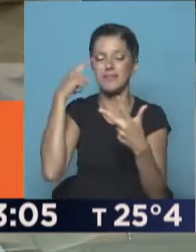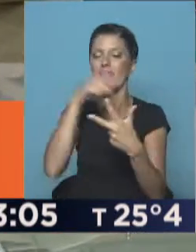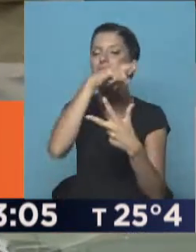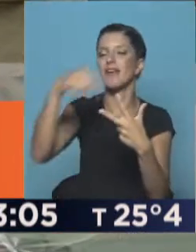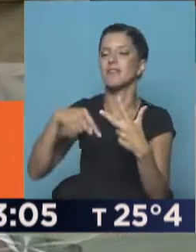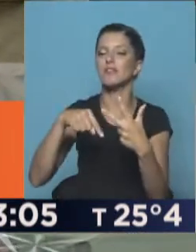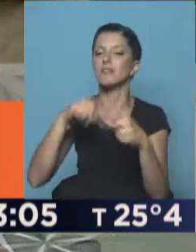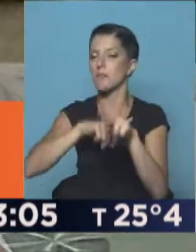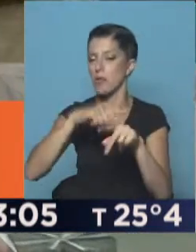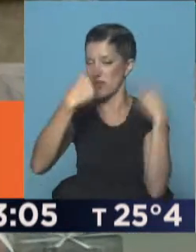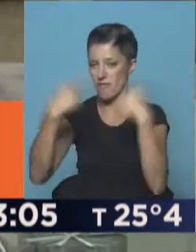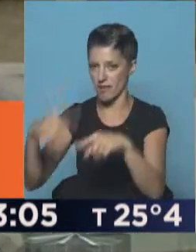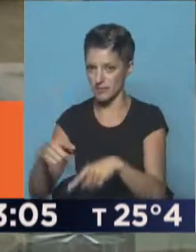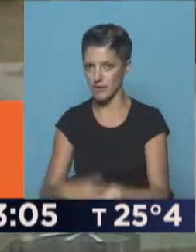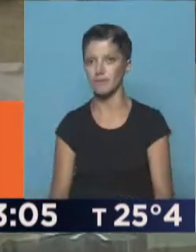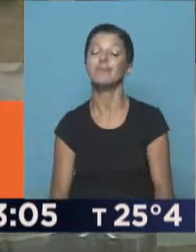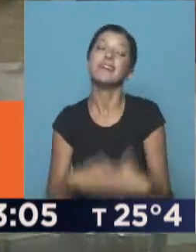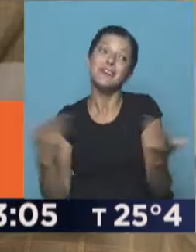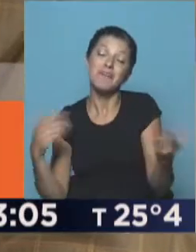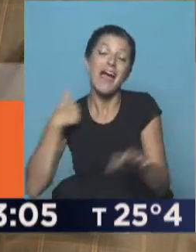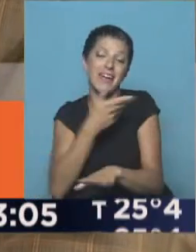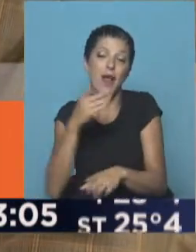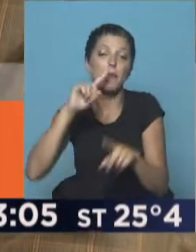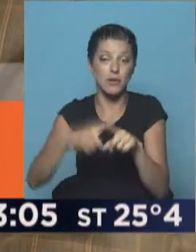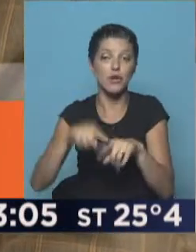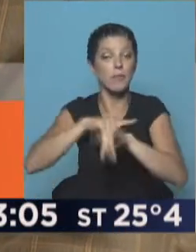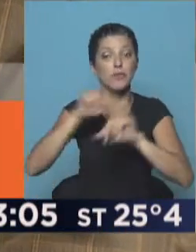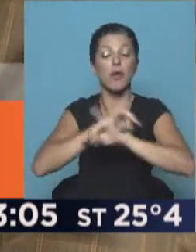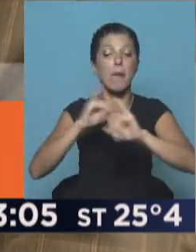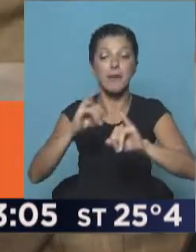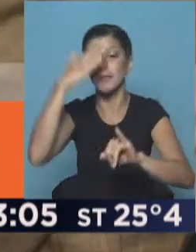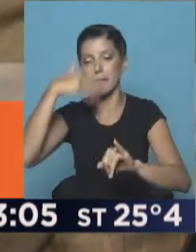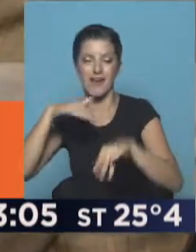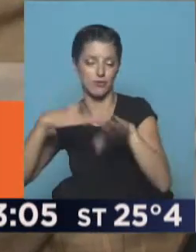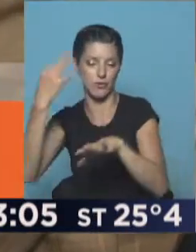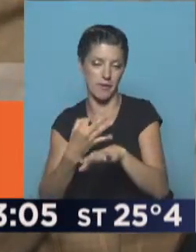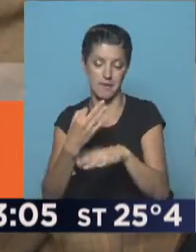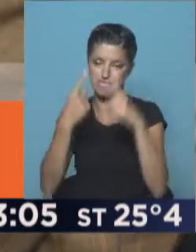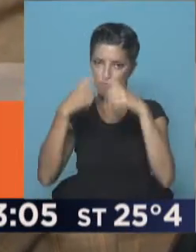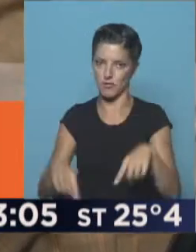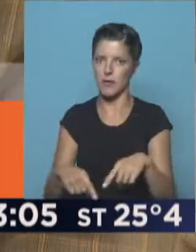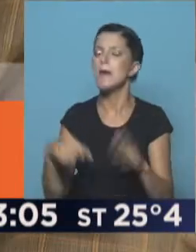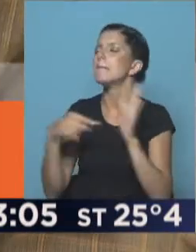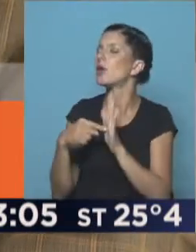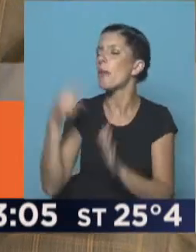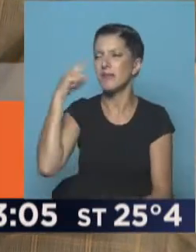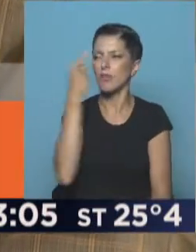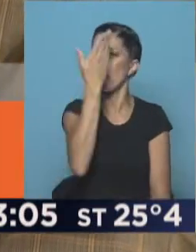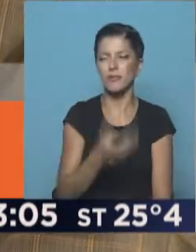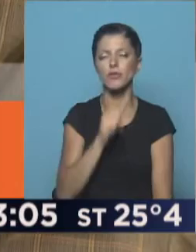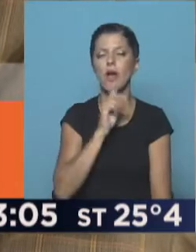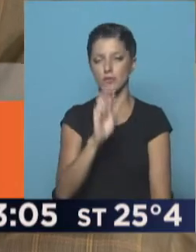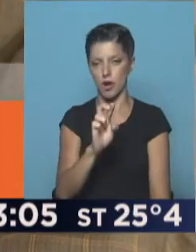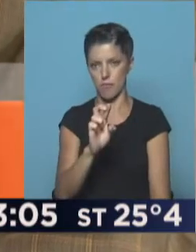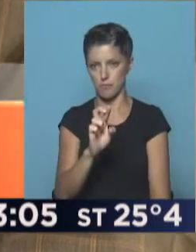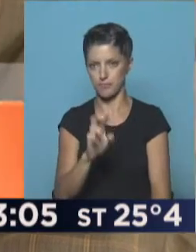los políticos en general dicen una cosa en campaña y hacen algo que no es exactamente lo mismo. Pero en particular de Trump, ¿qué estás viendo? Sí, la ilusión de la